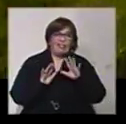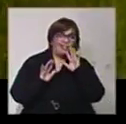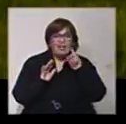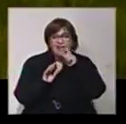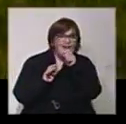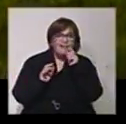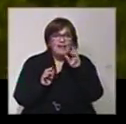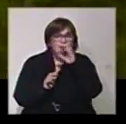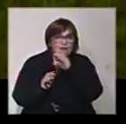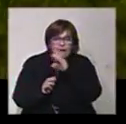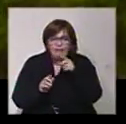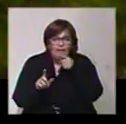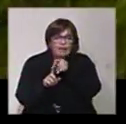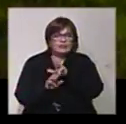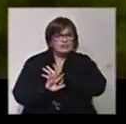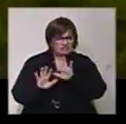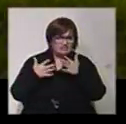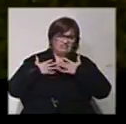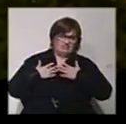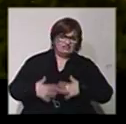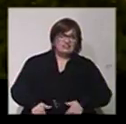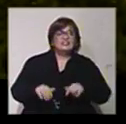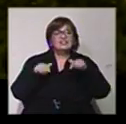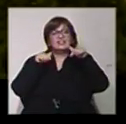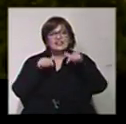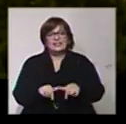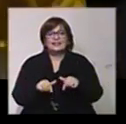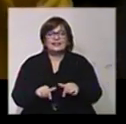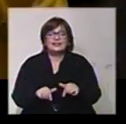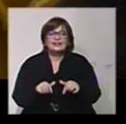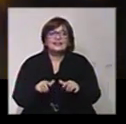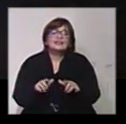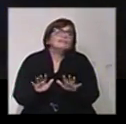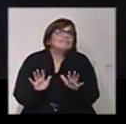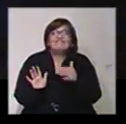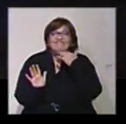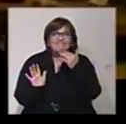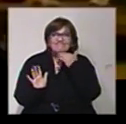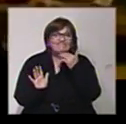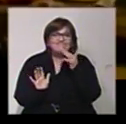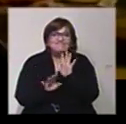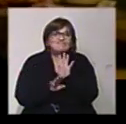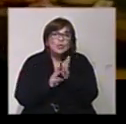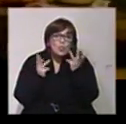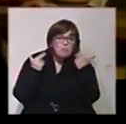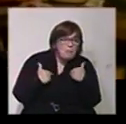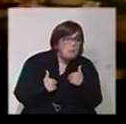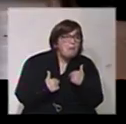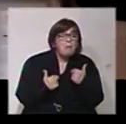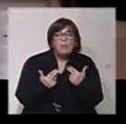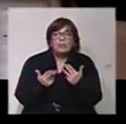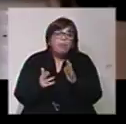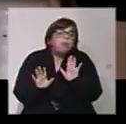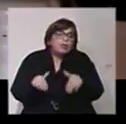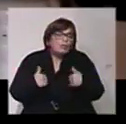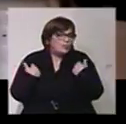que esa tranquilidad y esa no sé si es esa humildad o algo uruguayo